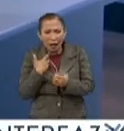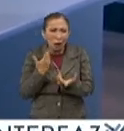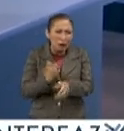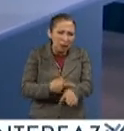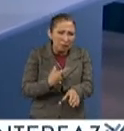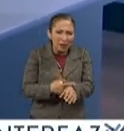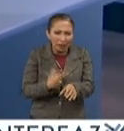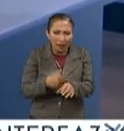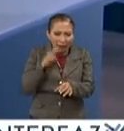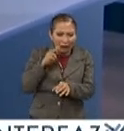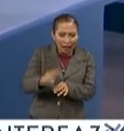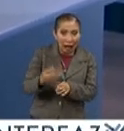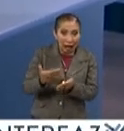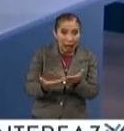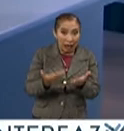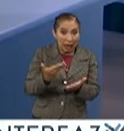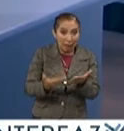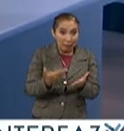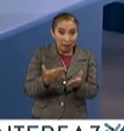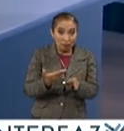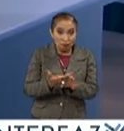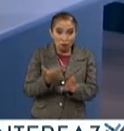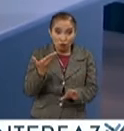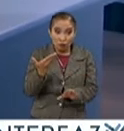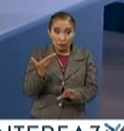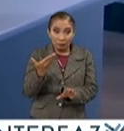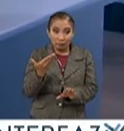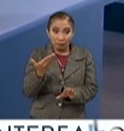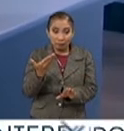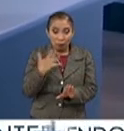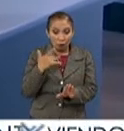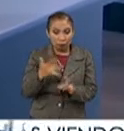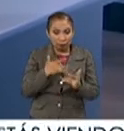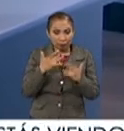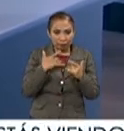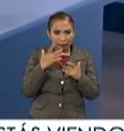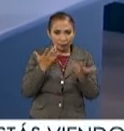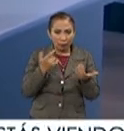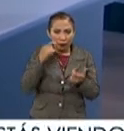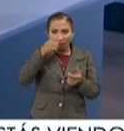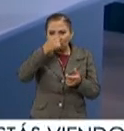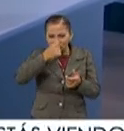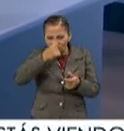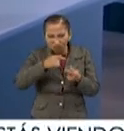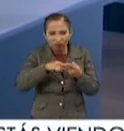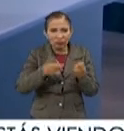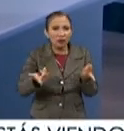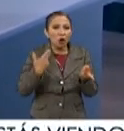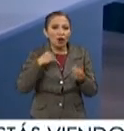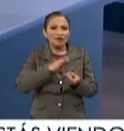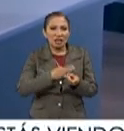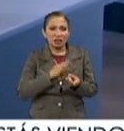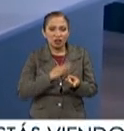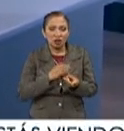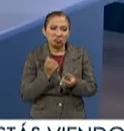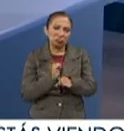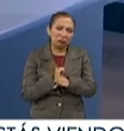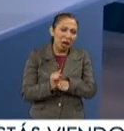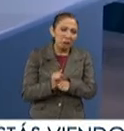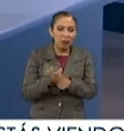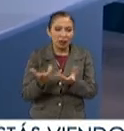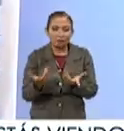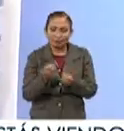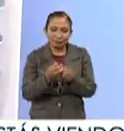estas enfermedades que a veces pueden ser muy con muchos síntomas incómodos, ¿no? Una gripe, alguna infección leve,